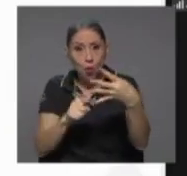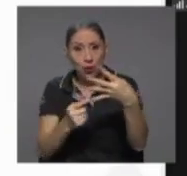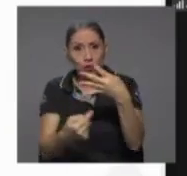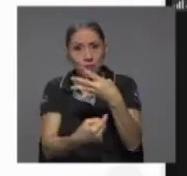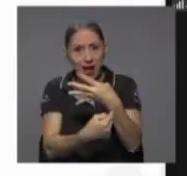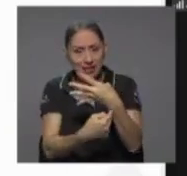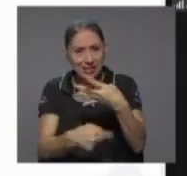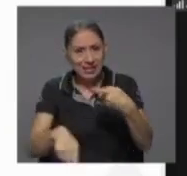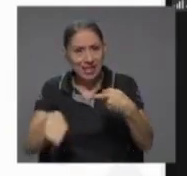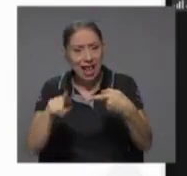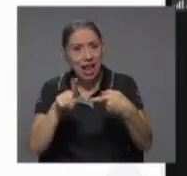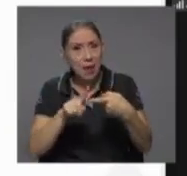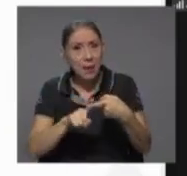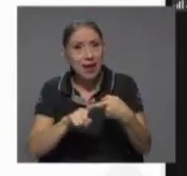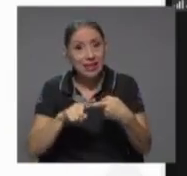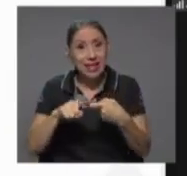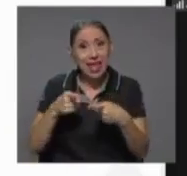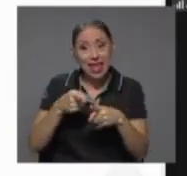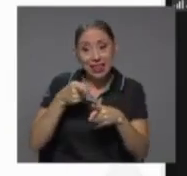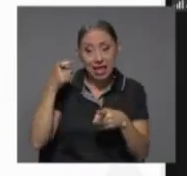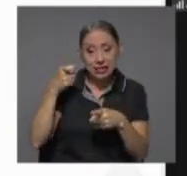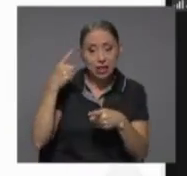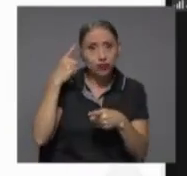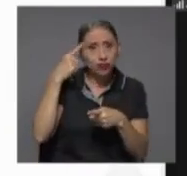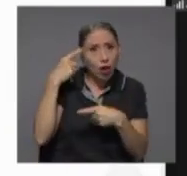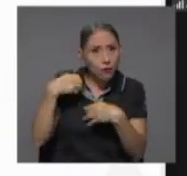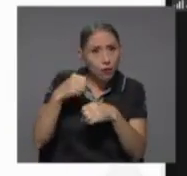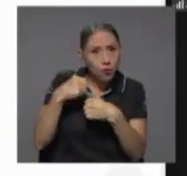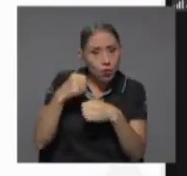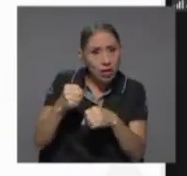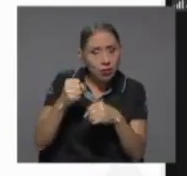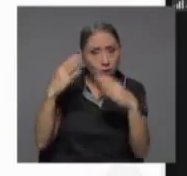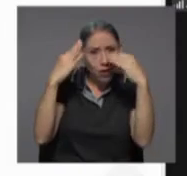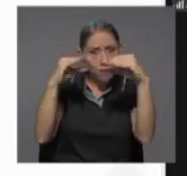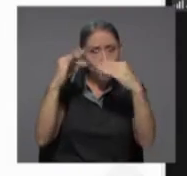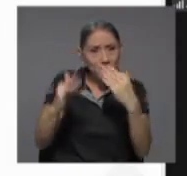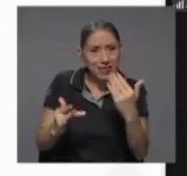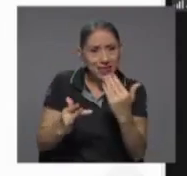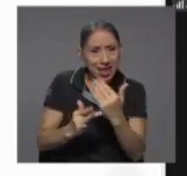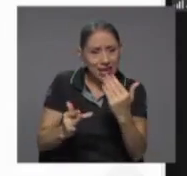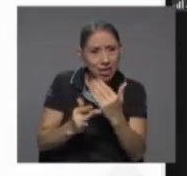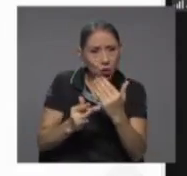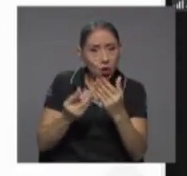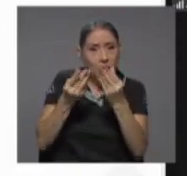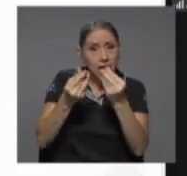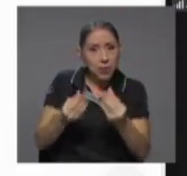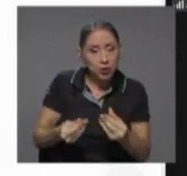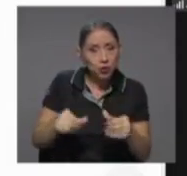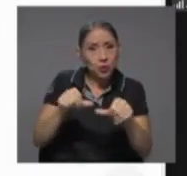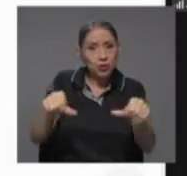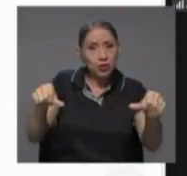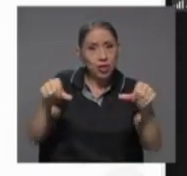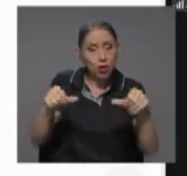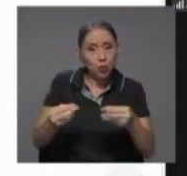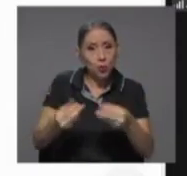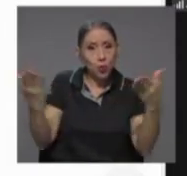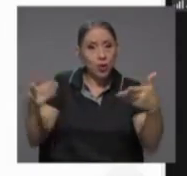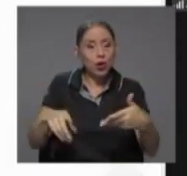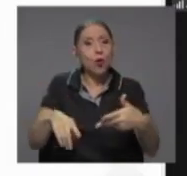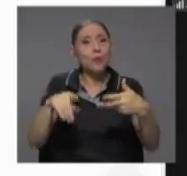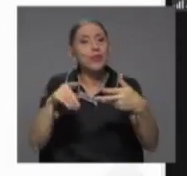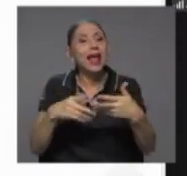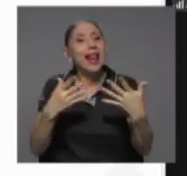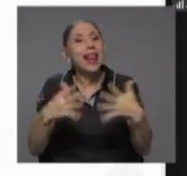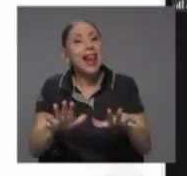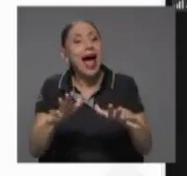la parte de formulación, ¿verdad?, del informe técnico y de los presupuestos del resto del sector público, la parte de la ejecución y